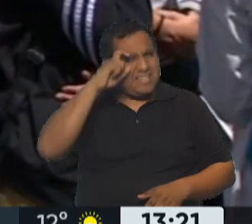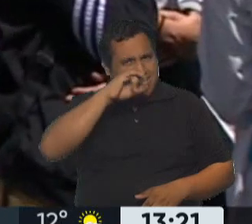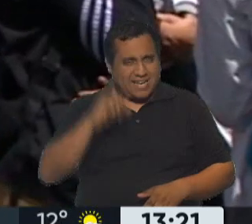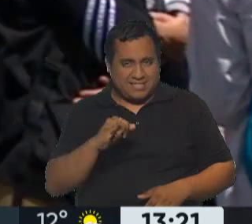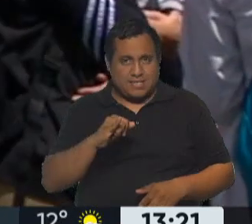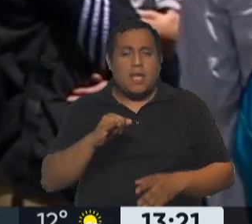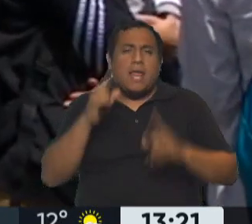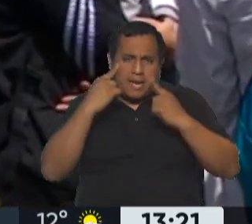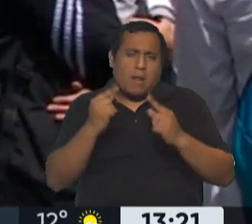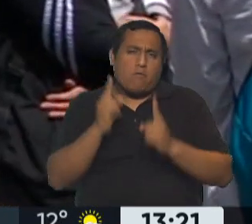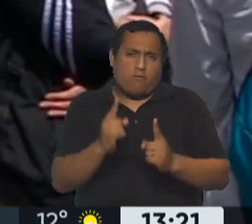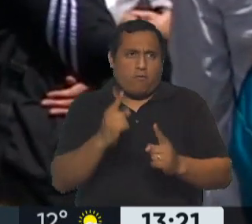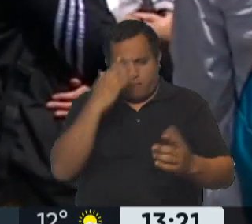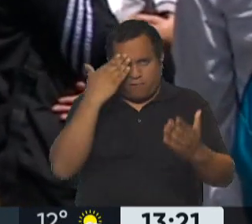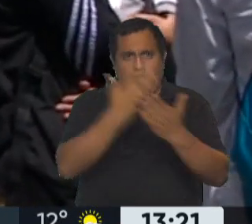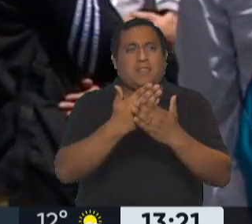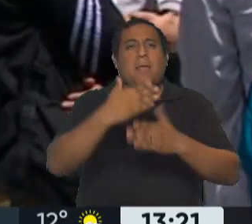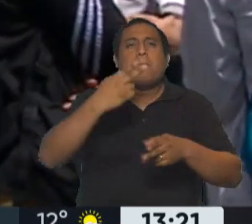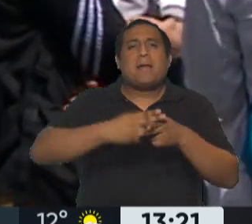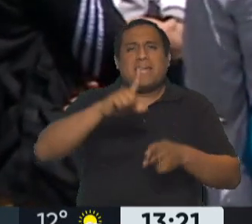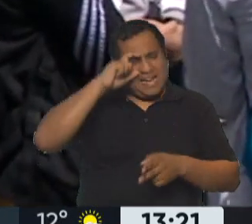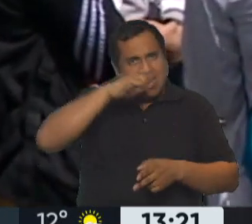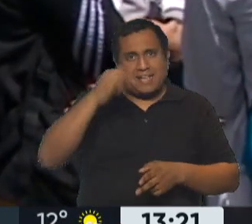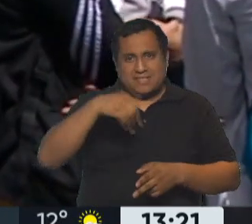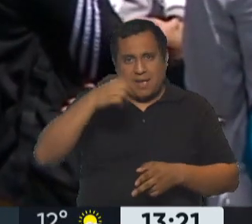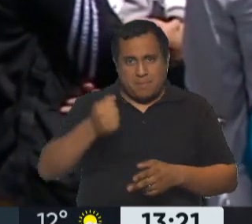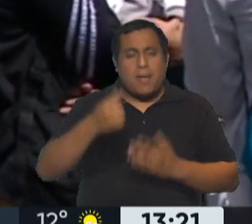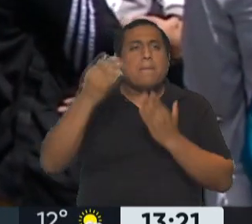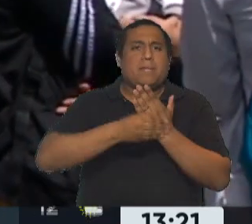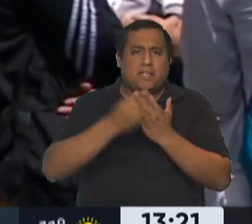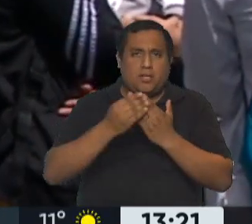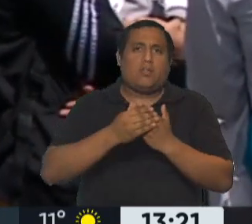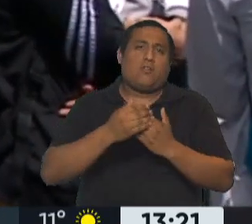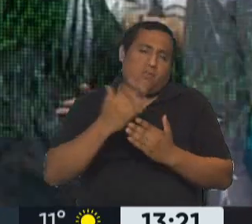continúa por estas horas frente al Parque Lezama en lo que son las puertas del Ministerio de Hacienda de la Ciudad de Buenos Aires.